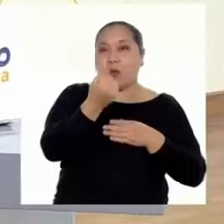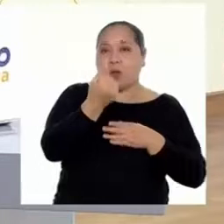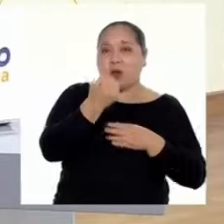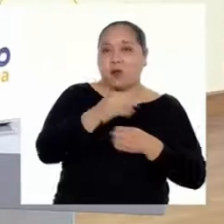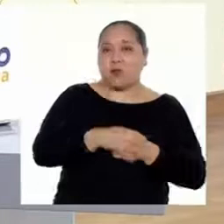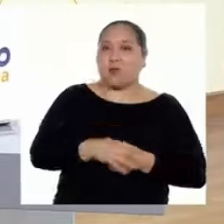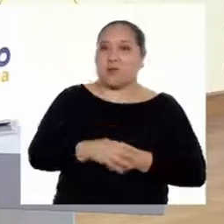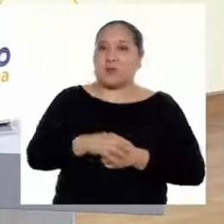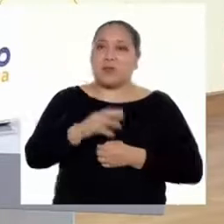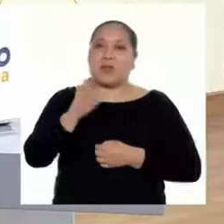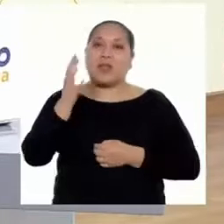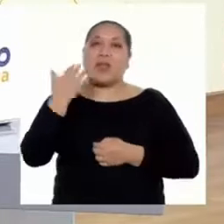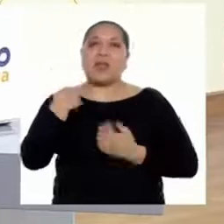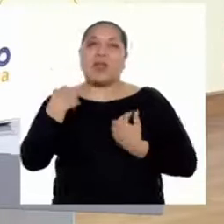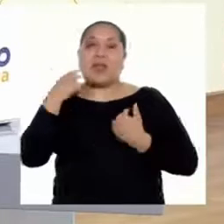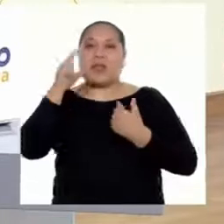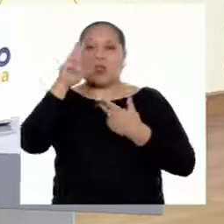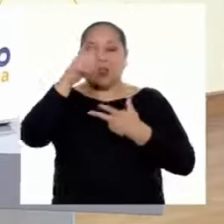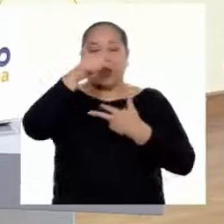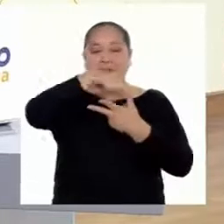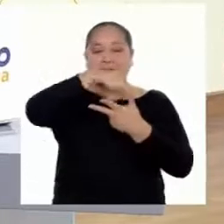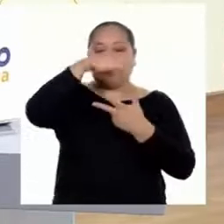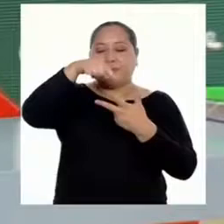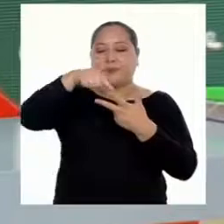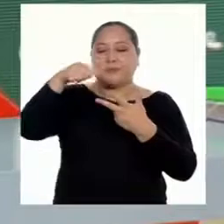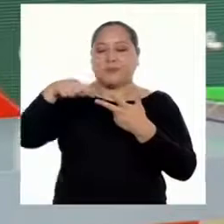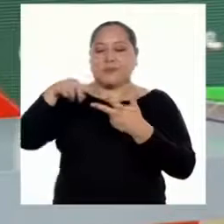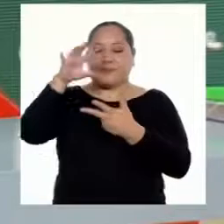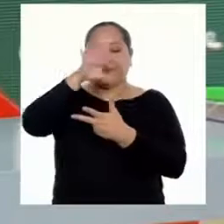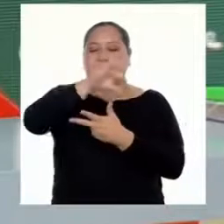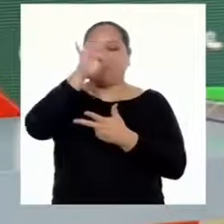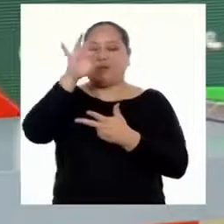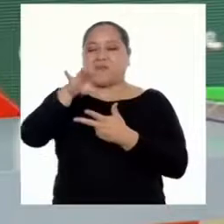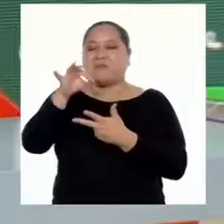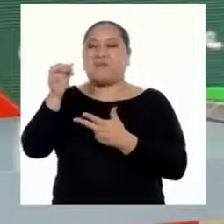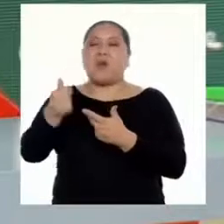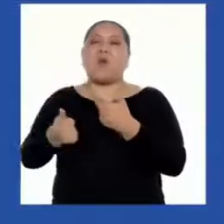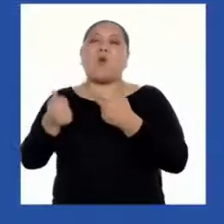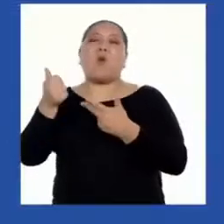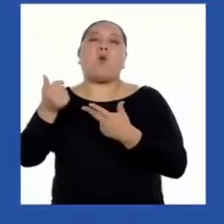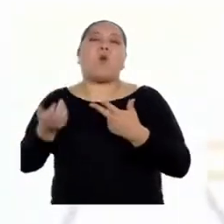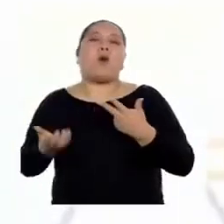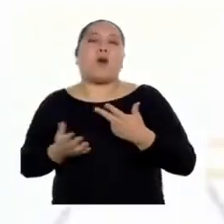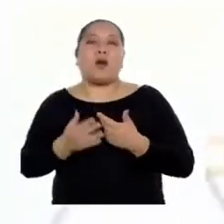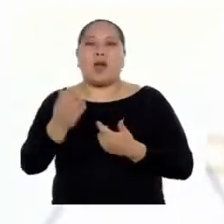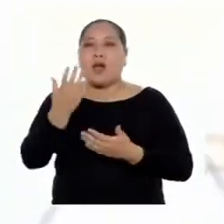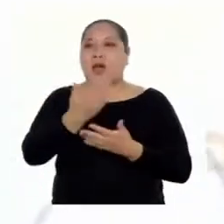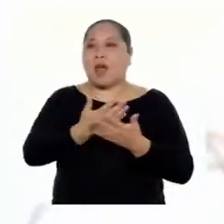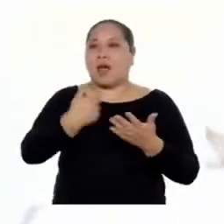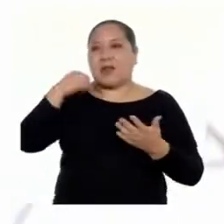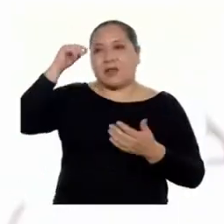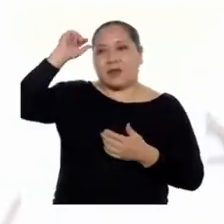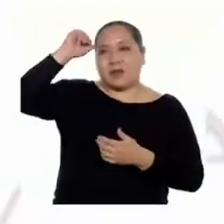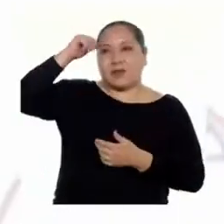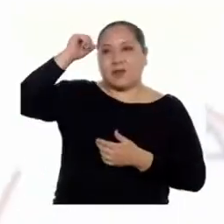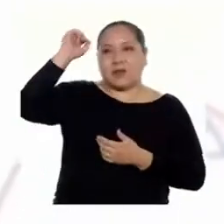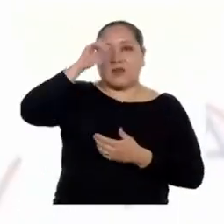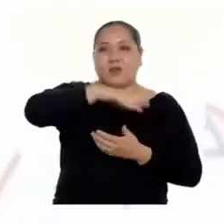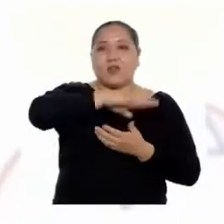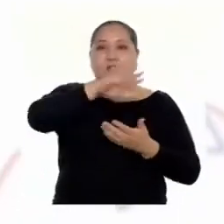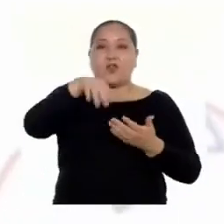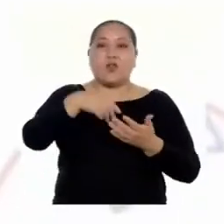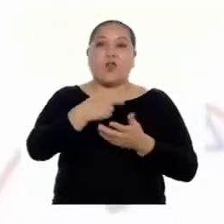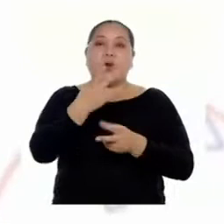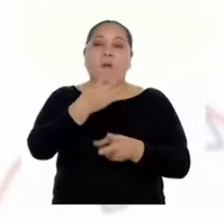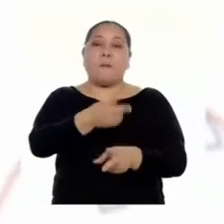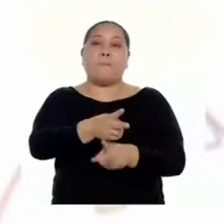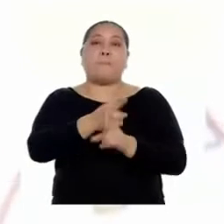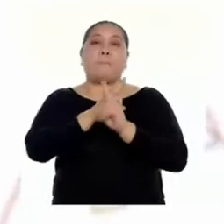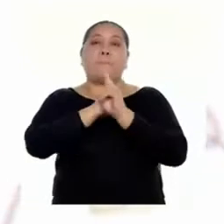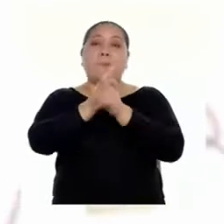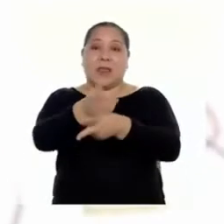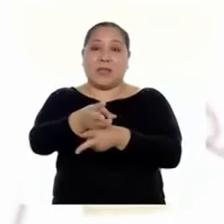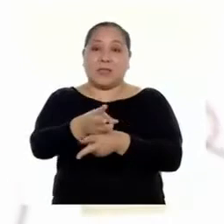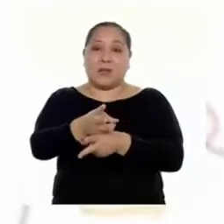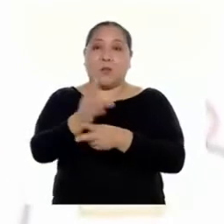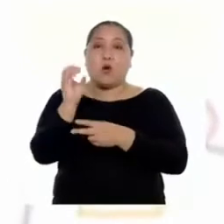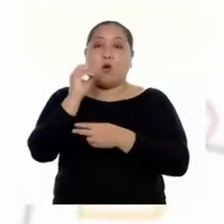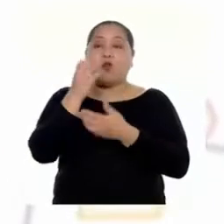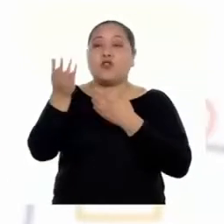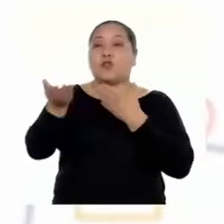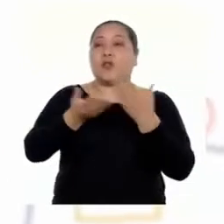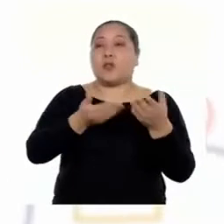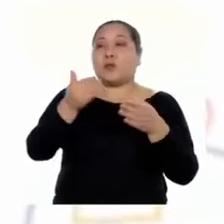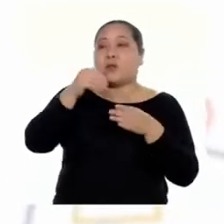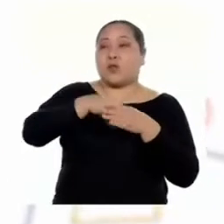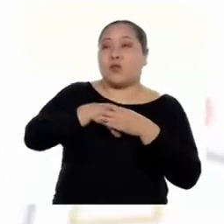Finalmente tenía 3 opciones que debía elegir. Pero antes debemos recordar que todo préstamo o servicio bancario